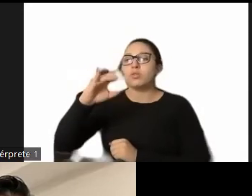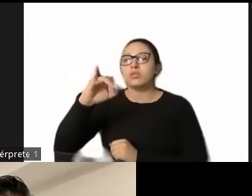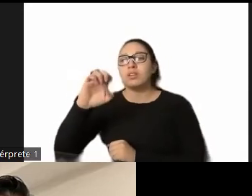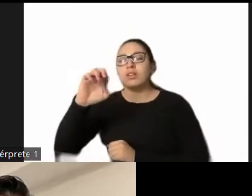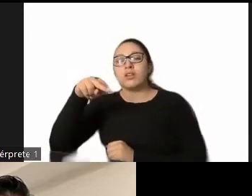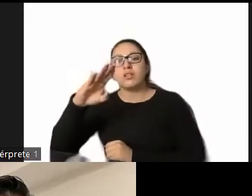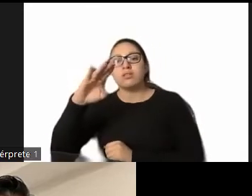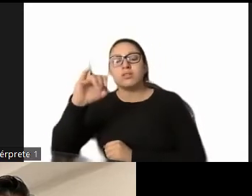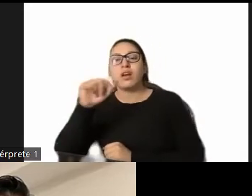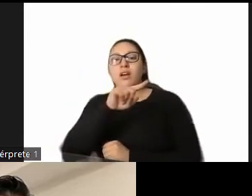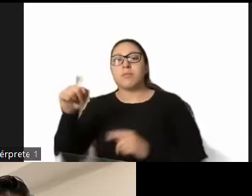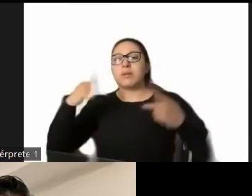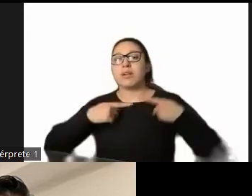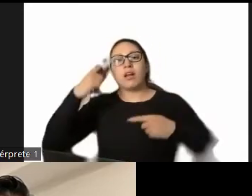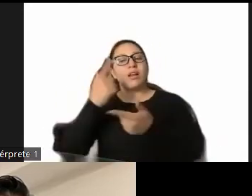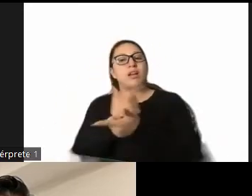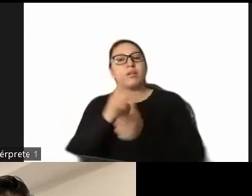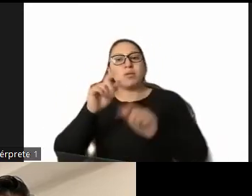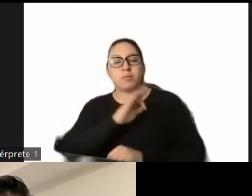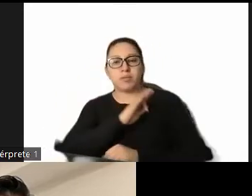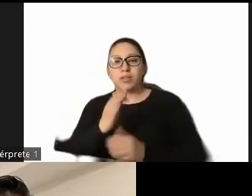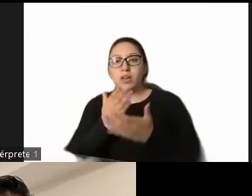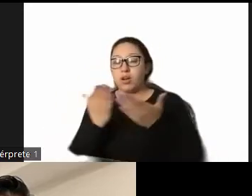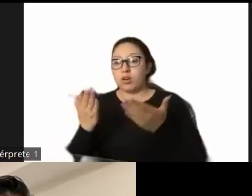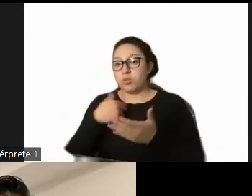dicha sentencia, lo cual consideramos